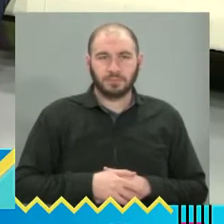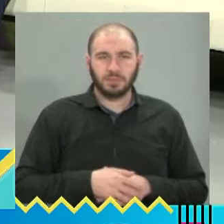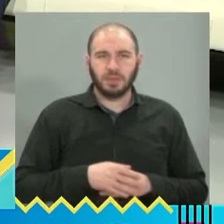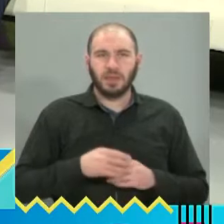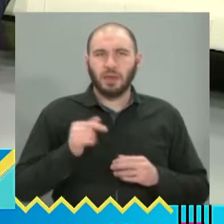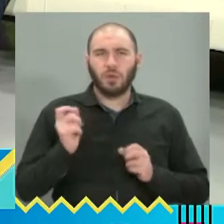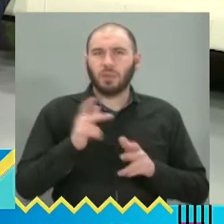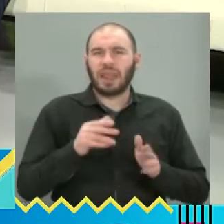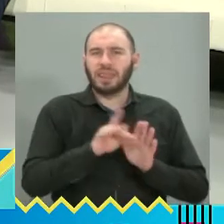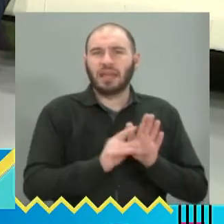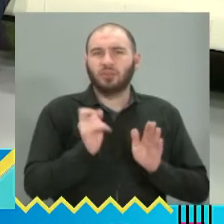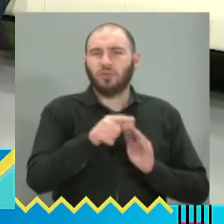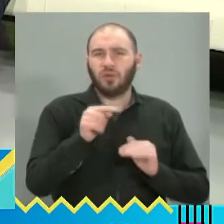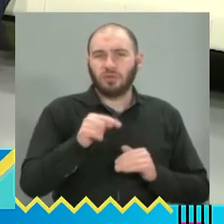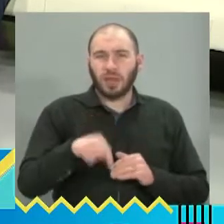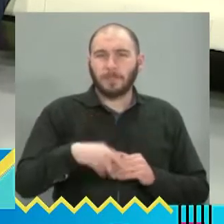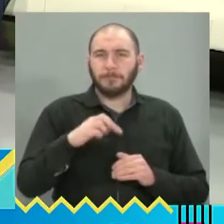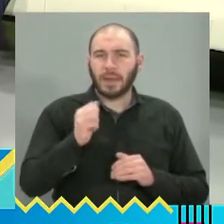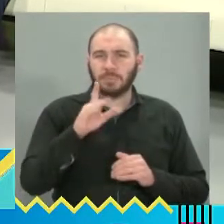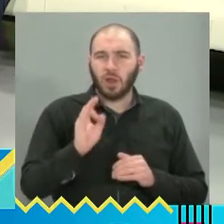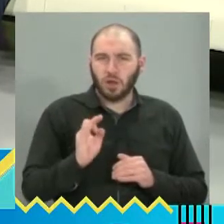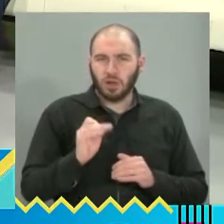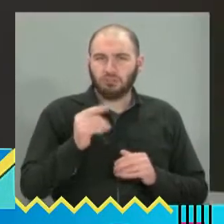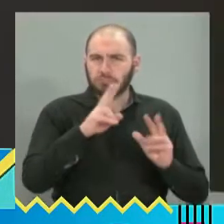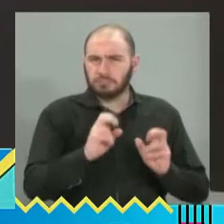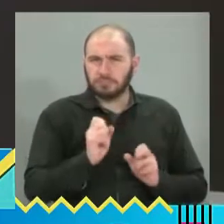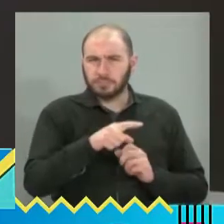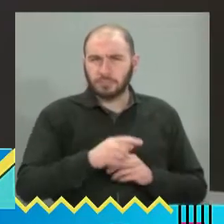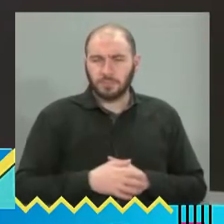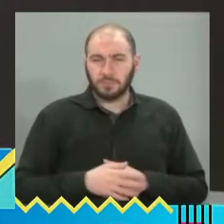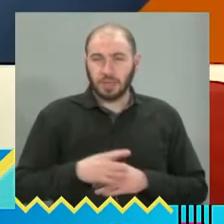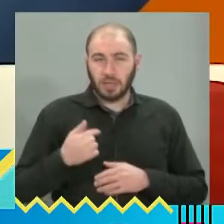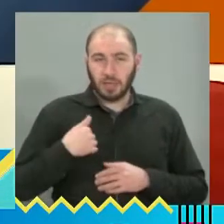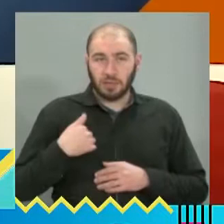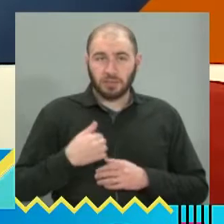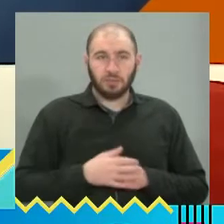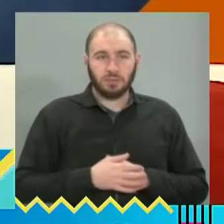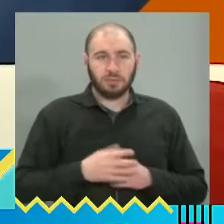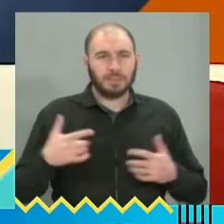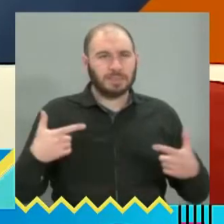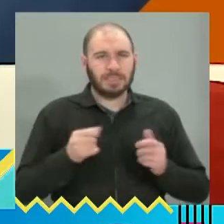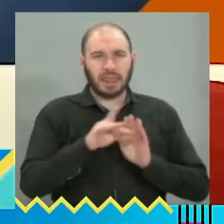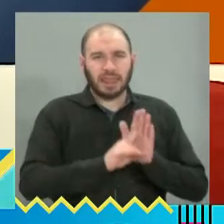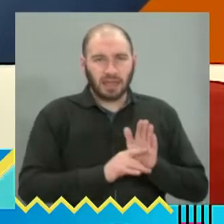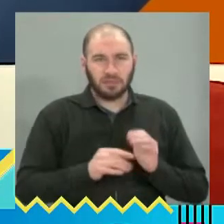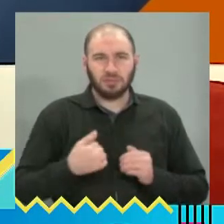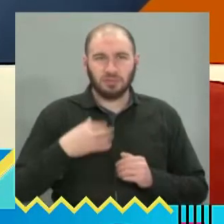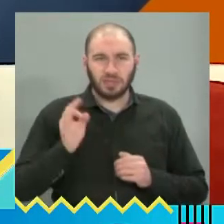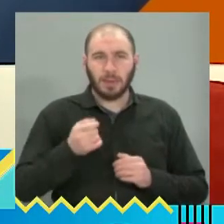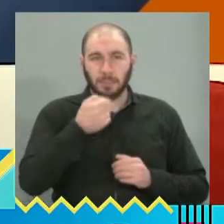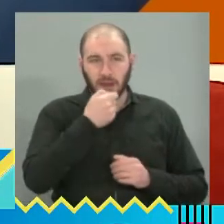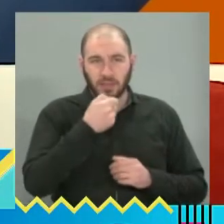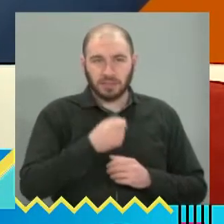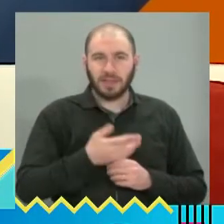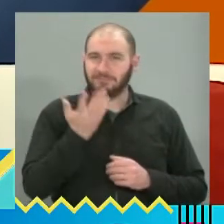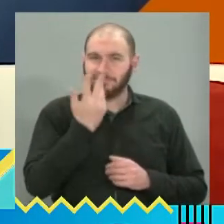¿Qué te dicen estos datos a vos hoy, Pablo? ¿Qué análisis haces? Yo personalmente soy un poco enemigo de los datos. Yo sé que a los periodistas